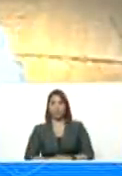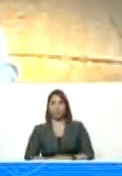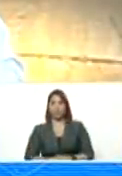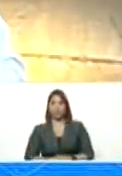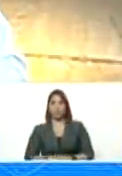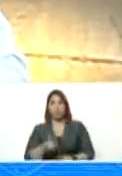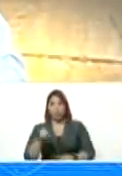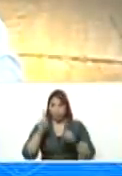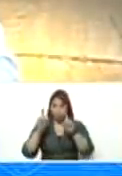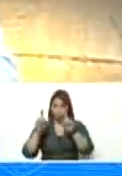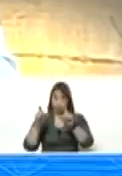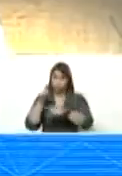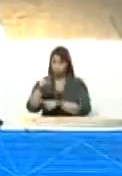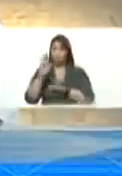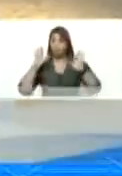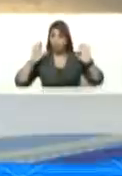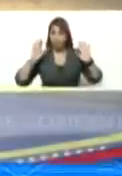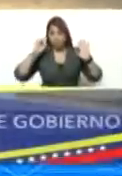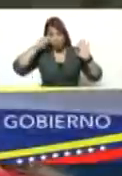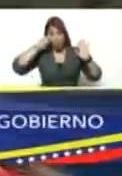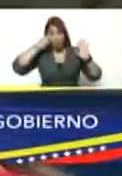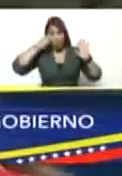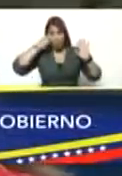enseñé yo a ti.